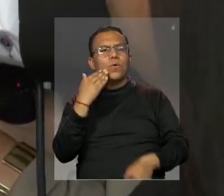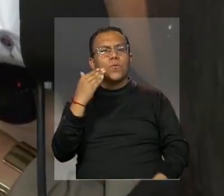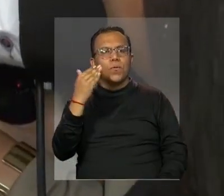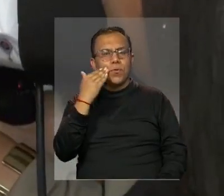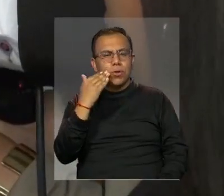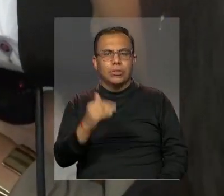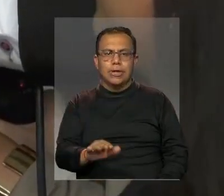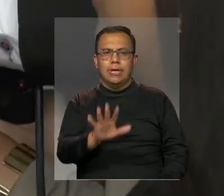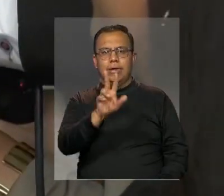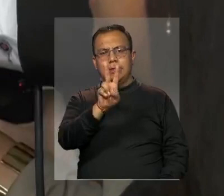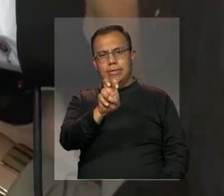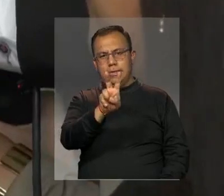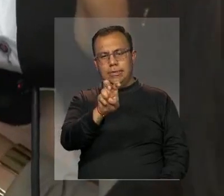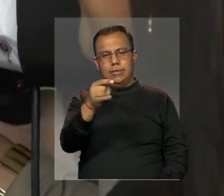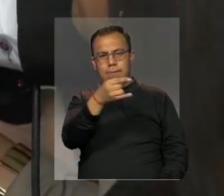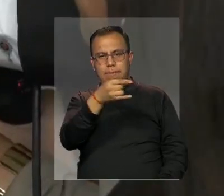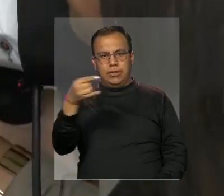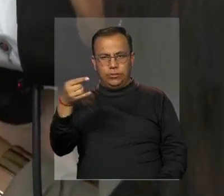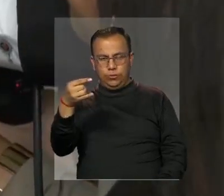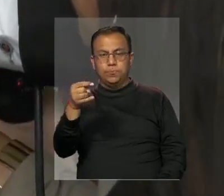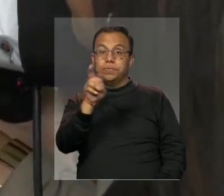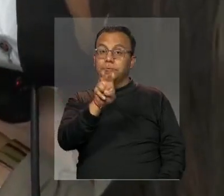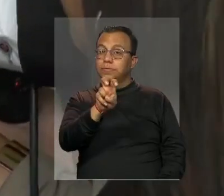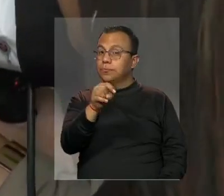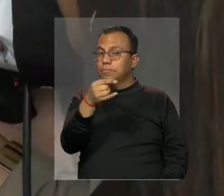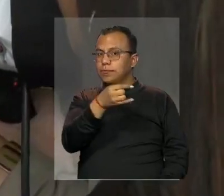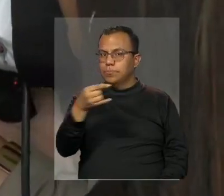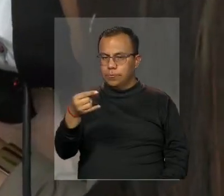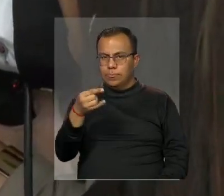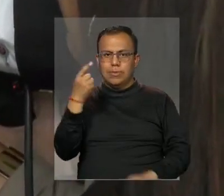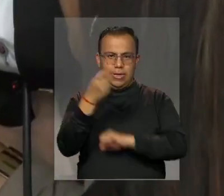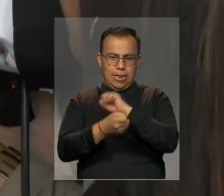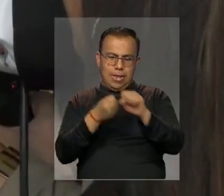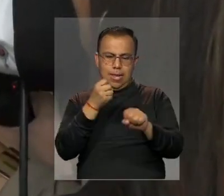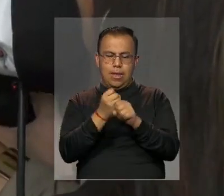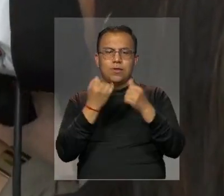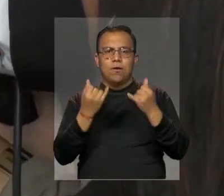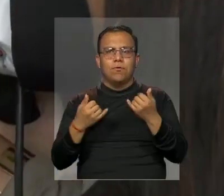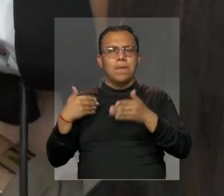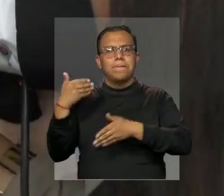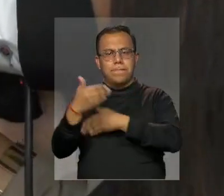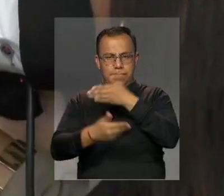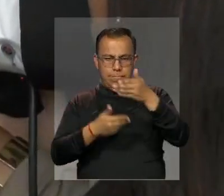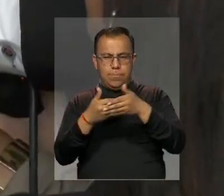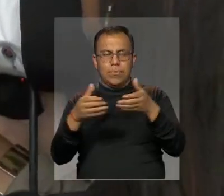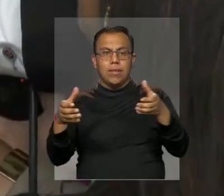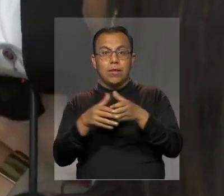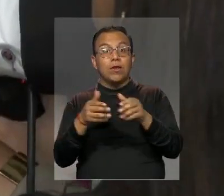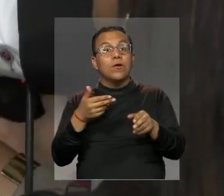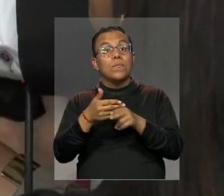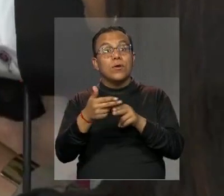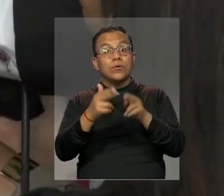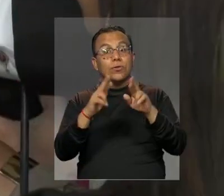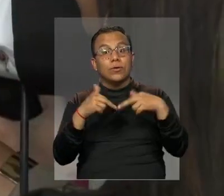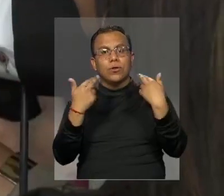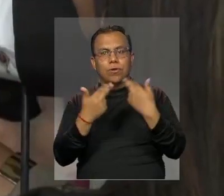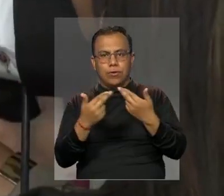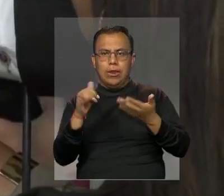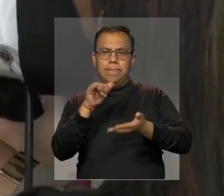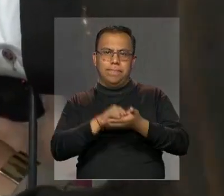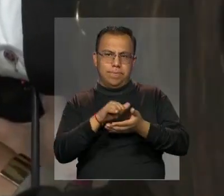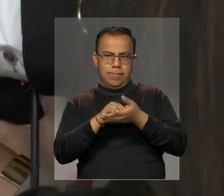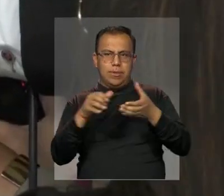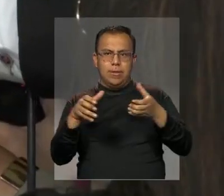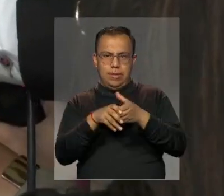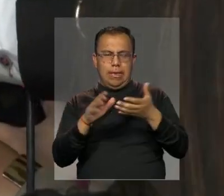día 7 de marzo del presente año, cuando se va a desarrollar nuestra próxima sesión ordinaria